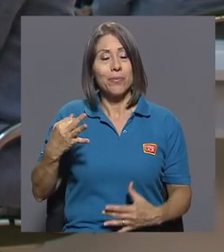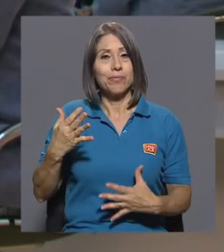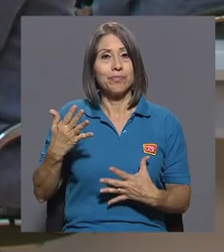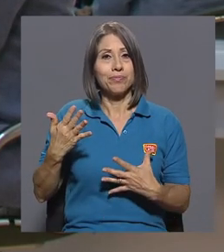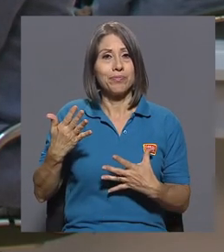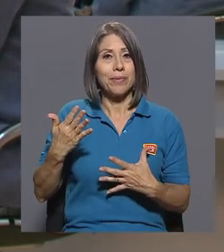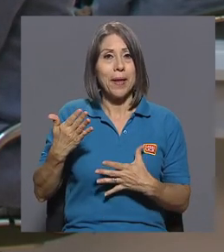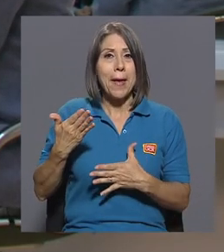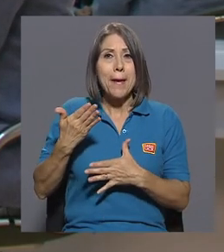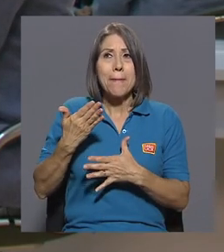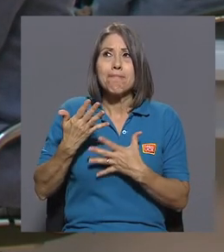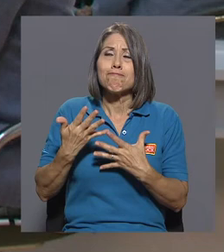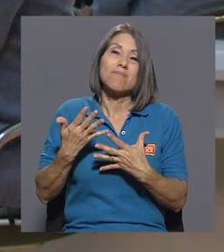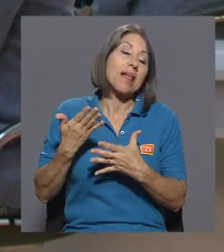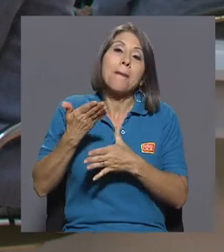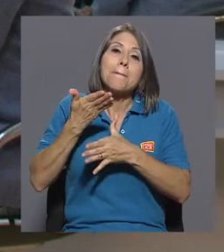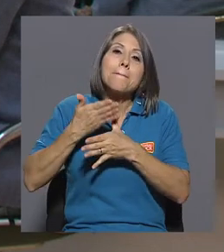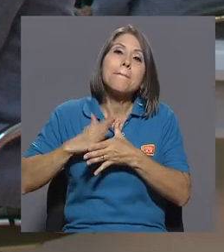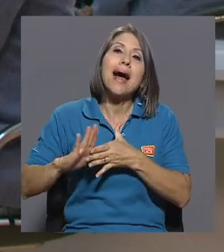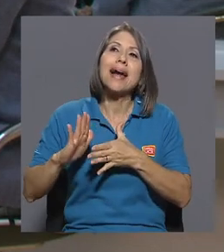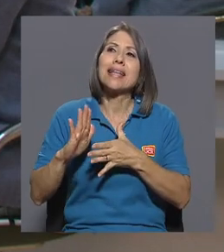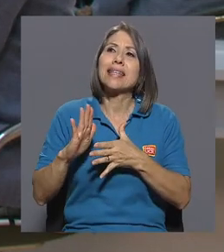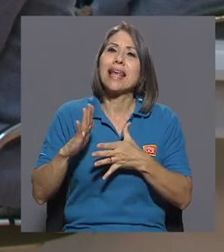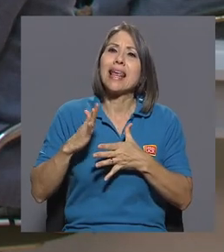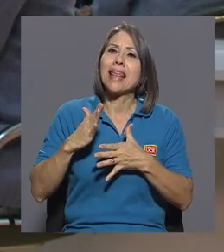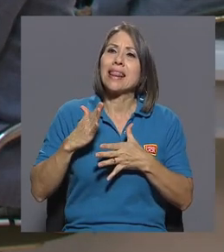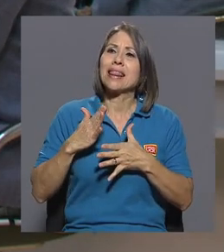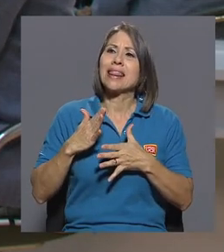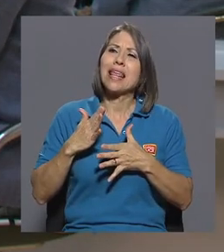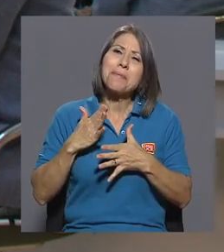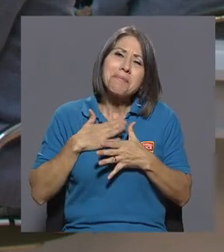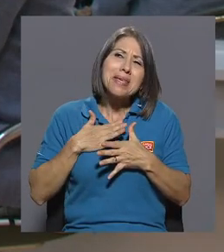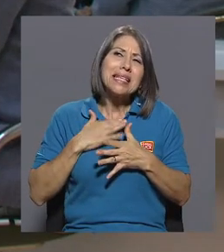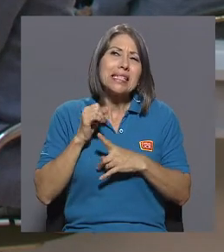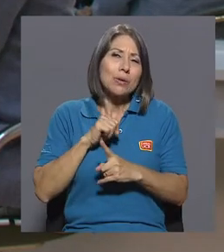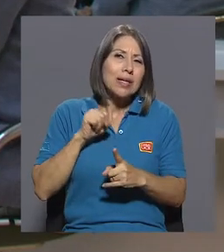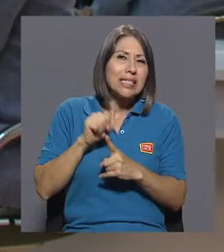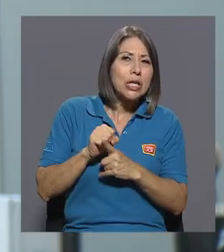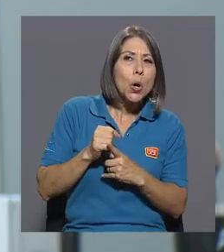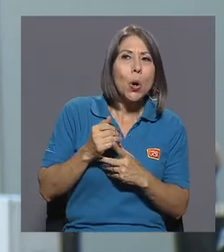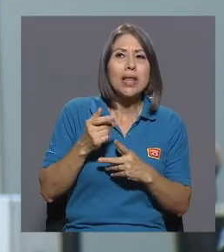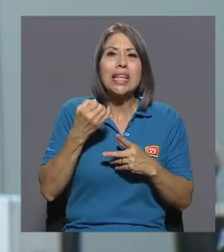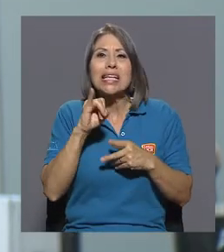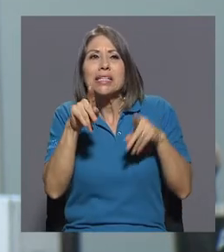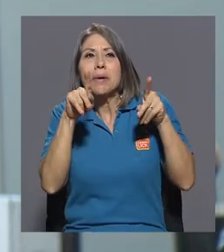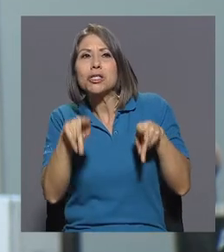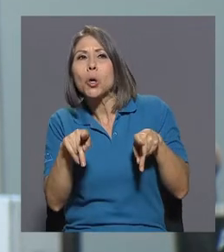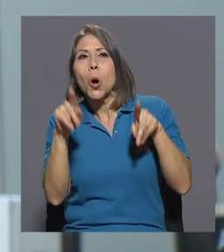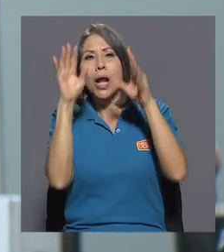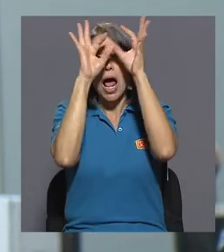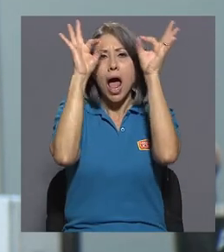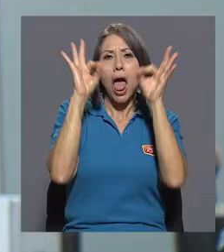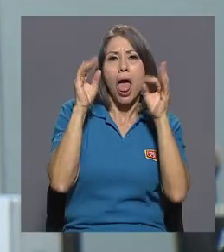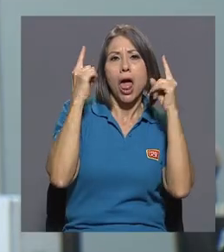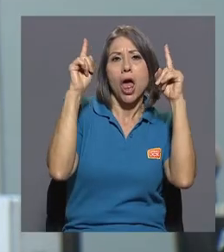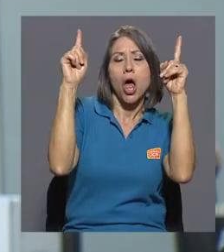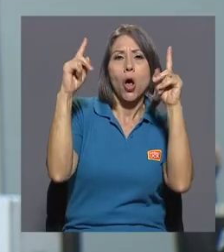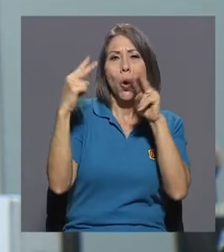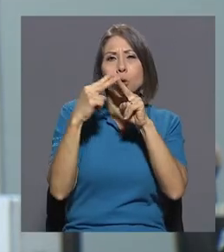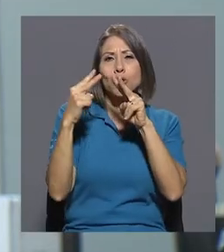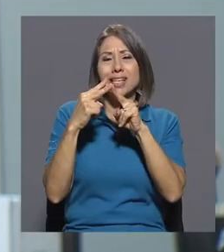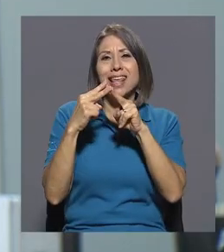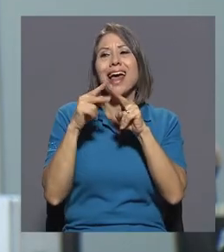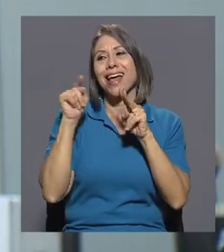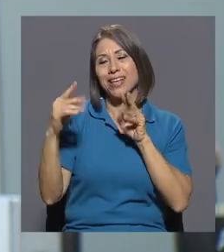pleito con esto de ser conocido y todo tiene que ver mucho con esa experiencia, porque...